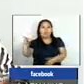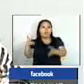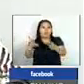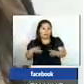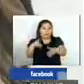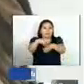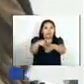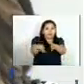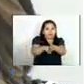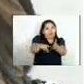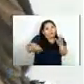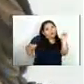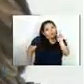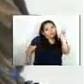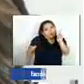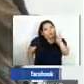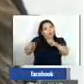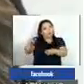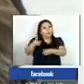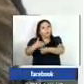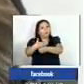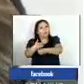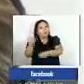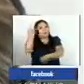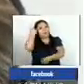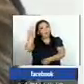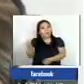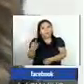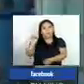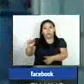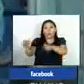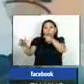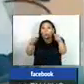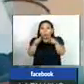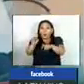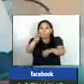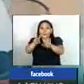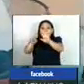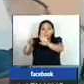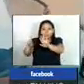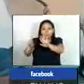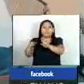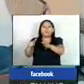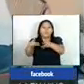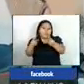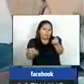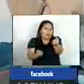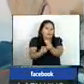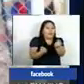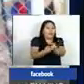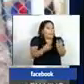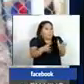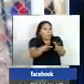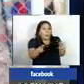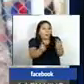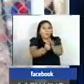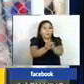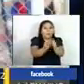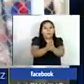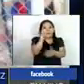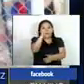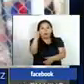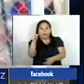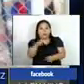partido Nuevas Ideas. A sus 26 años, busca incidir en los problemas de país desde el Congreso, basando su trabajo en dos